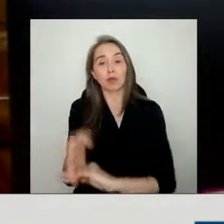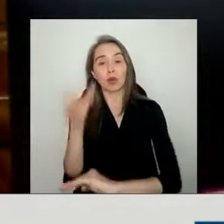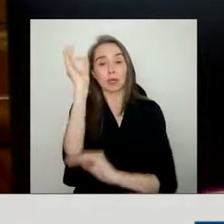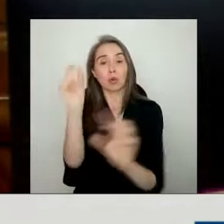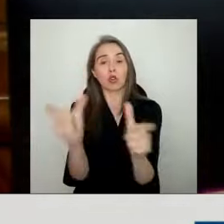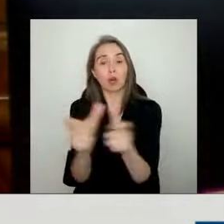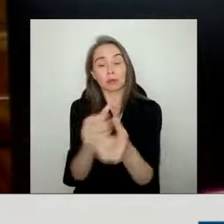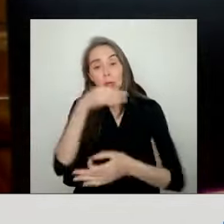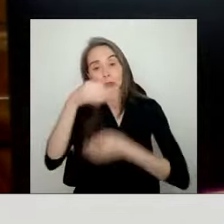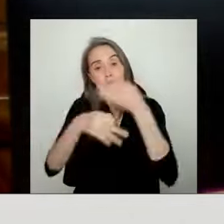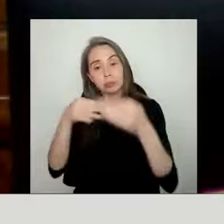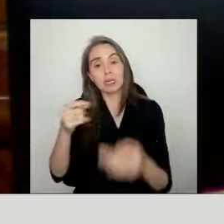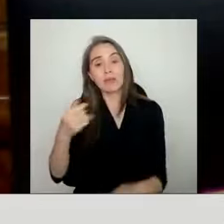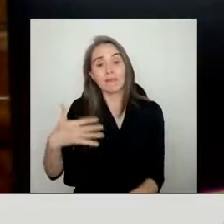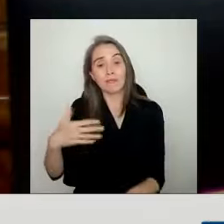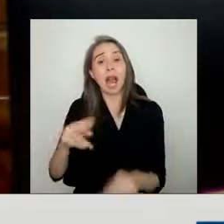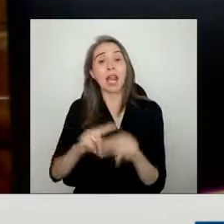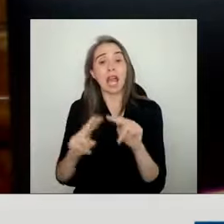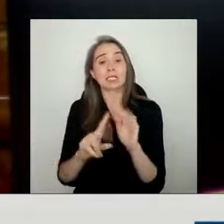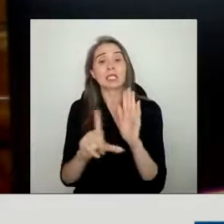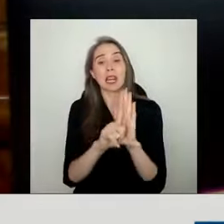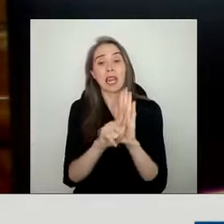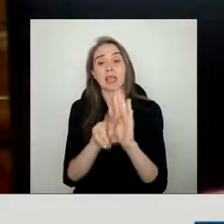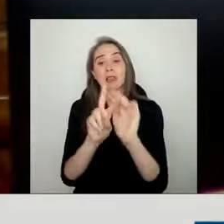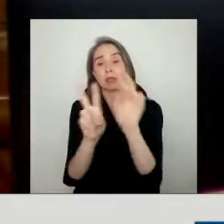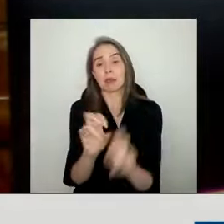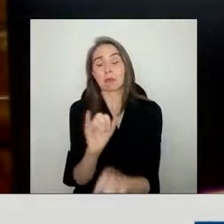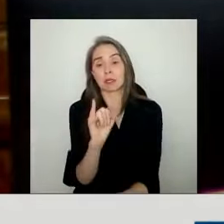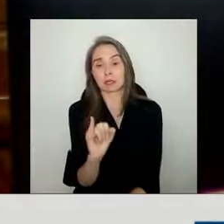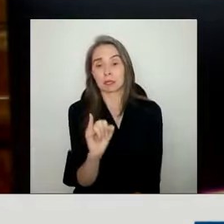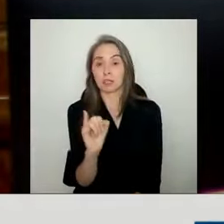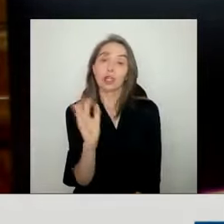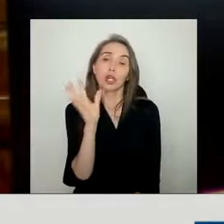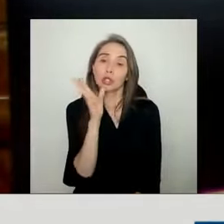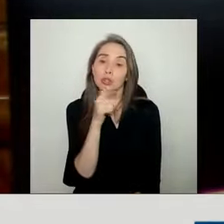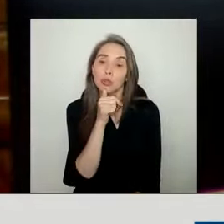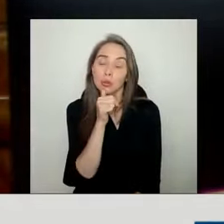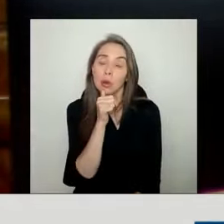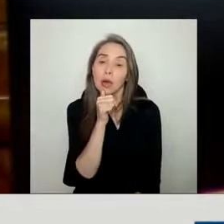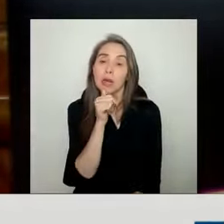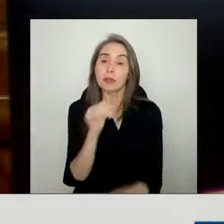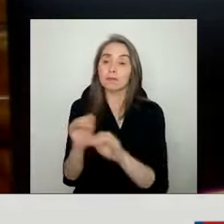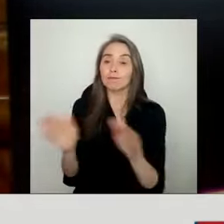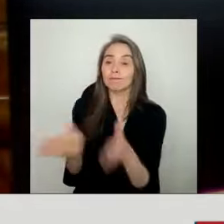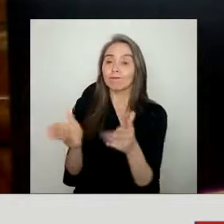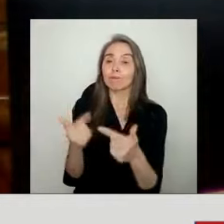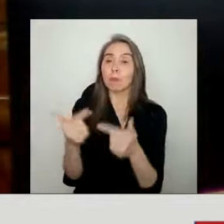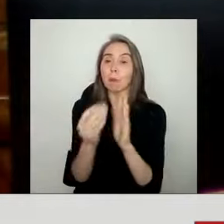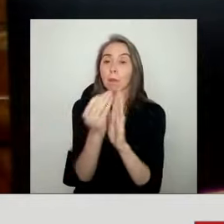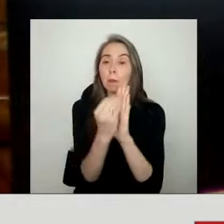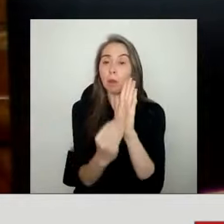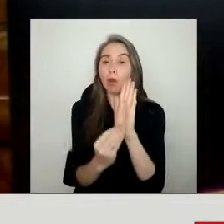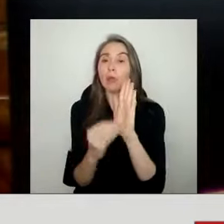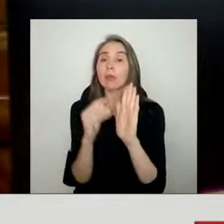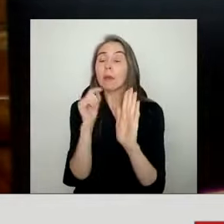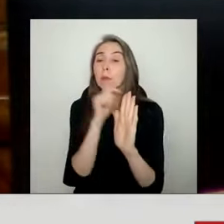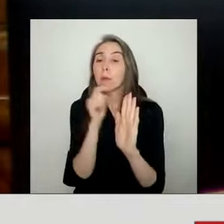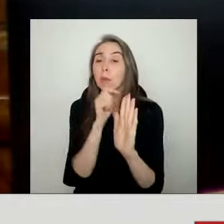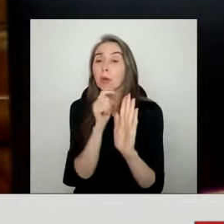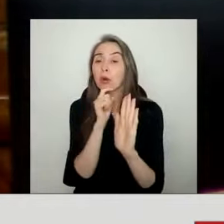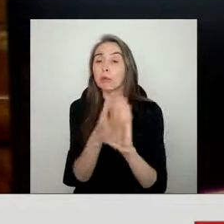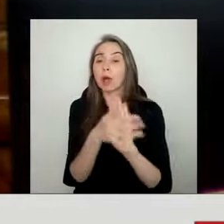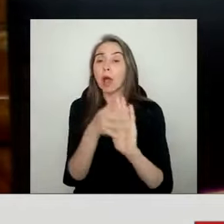que resulta legislar sobre este tema debido a que no existen incentivos suficientes en la política para por ejemplo eliminar programas